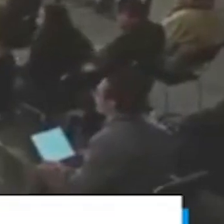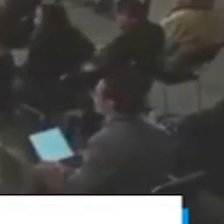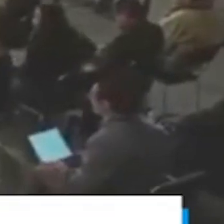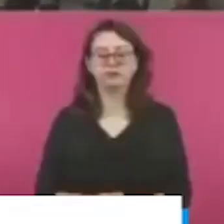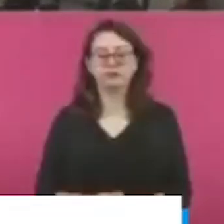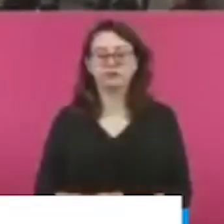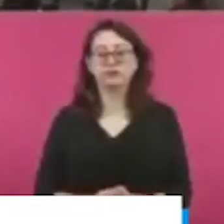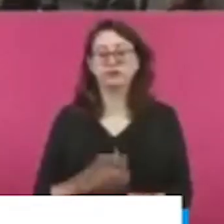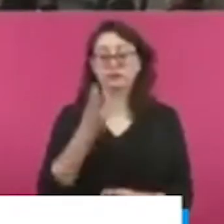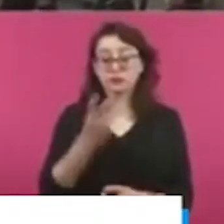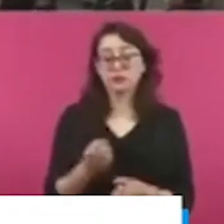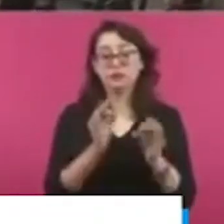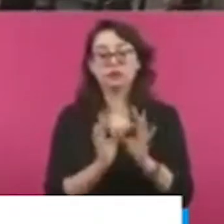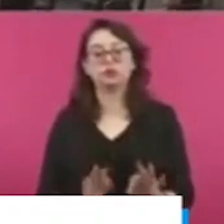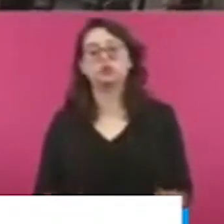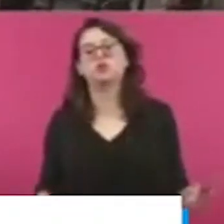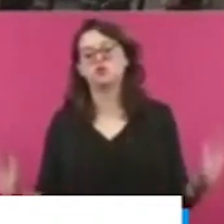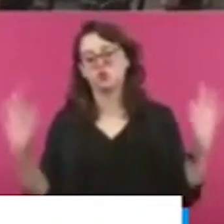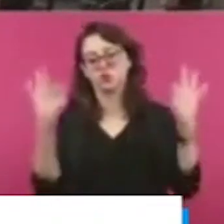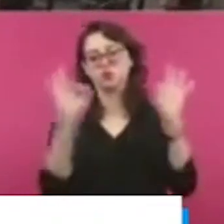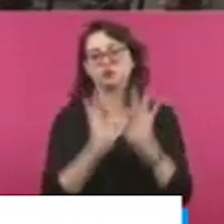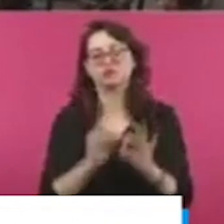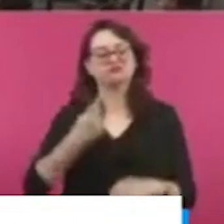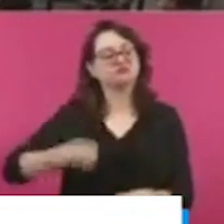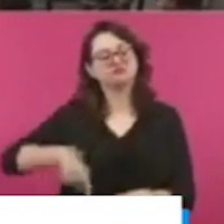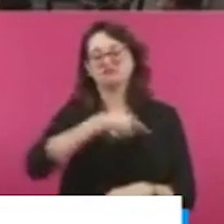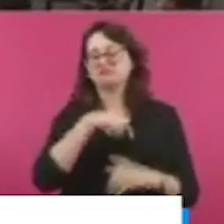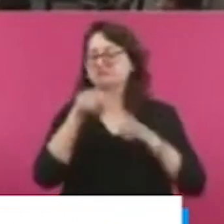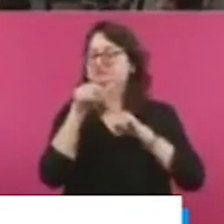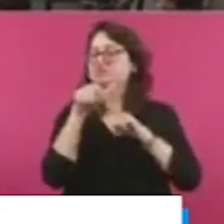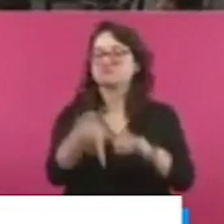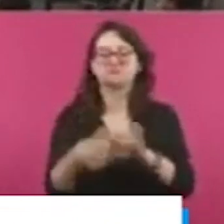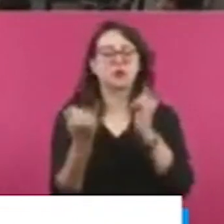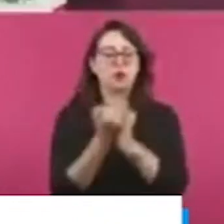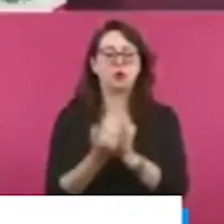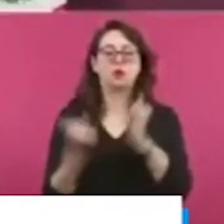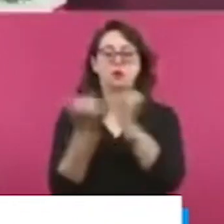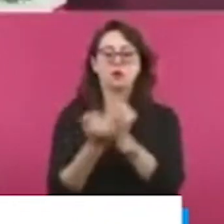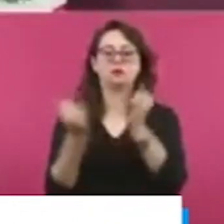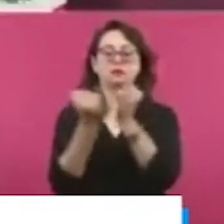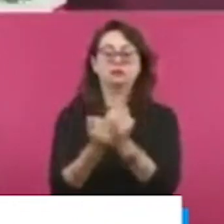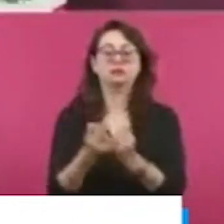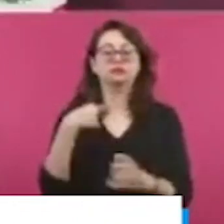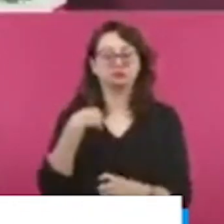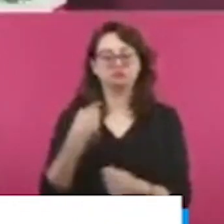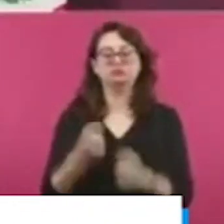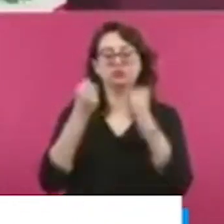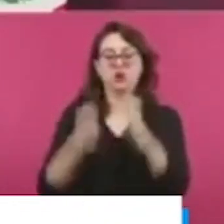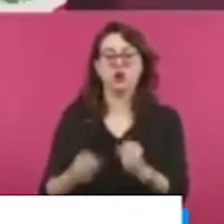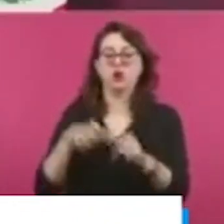parte de la generación de datos necesitamos saber qué es lo que está sucediendo en esos aspectos. Pero